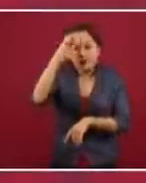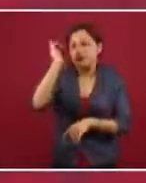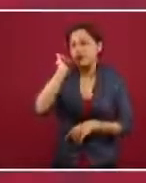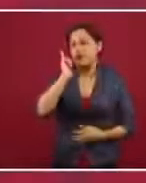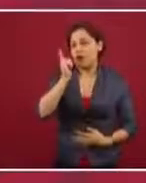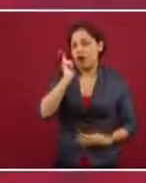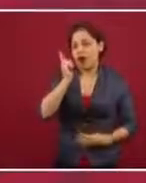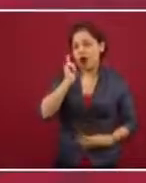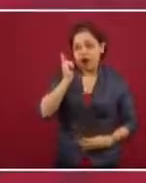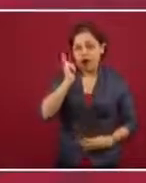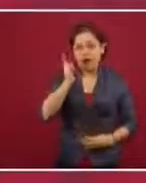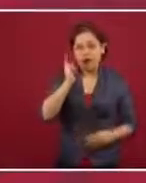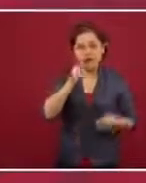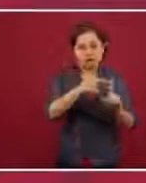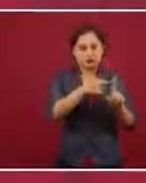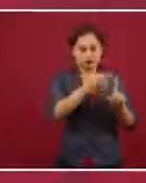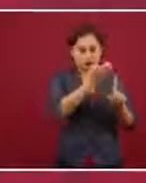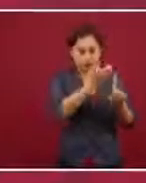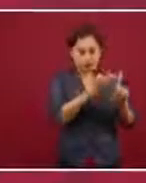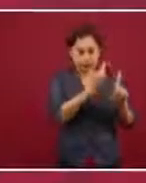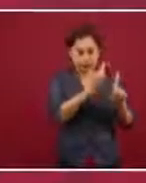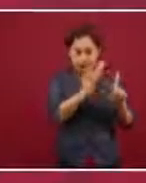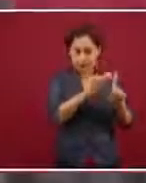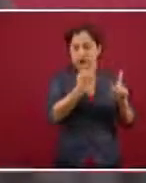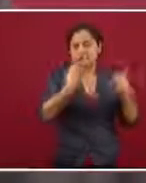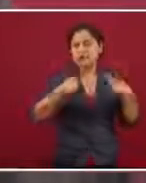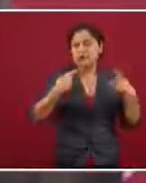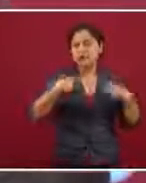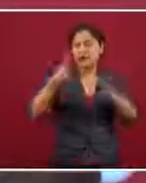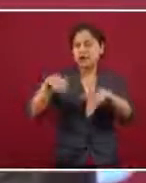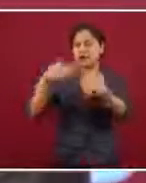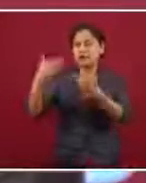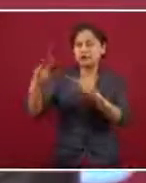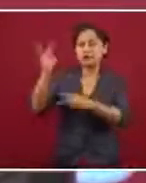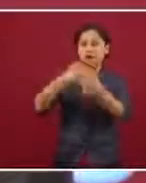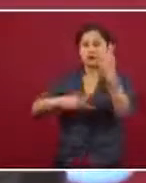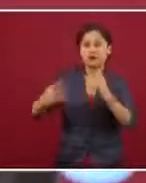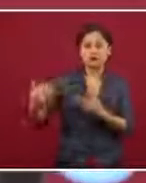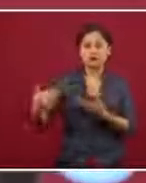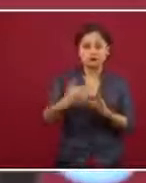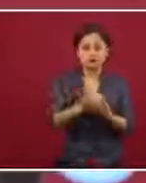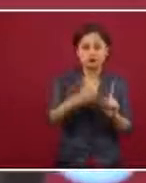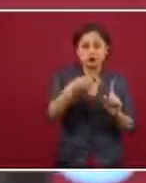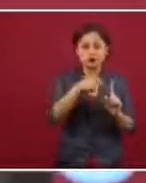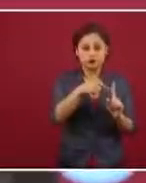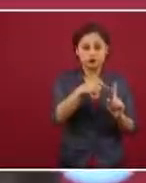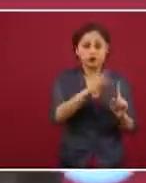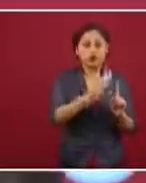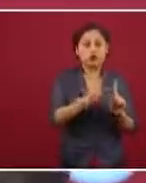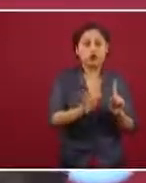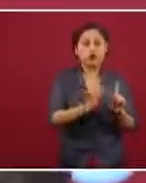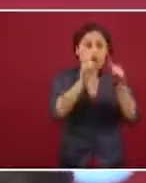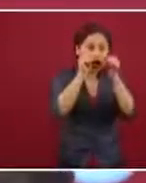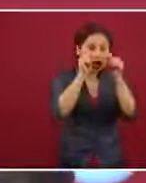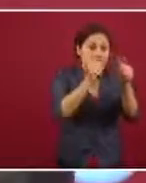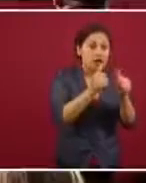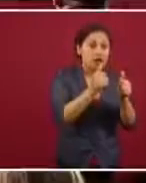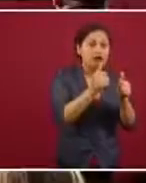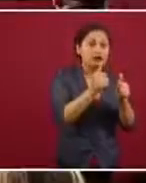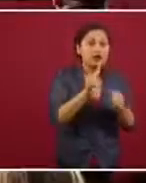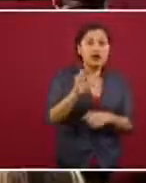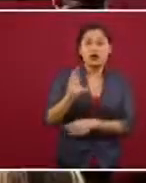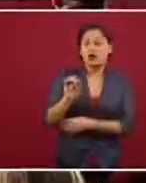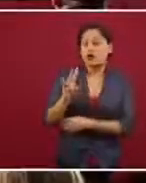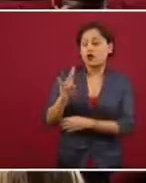mantener en el escenario 1 hasta que en el mundo ya no hubiera transmisión del coronavirus,